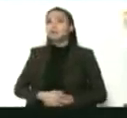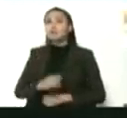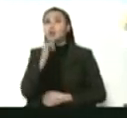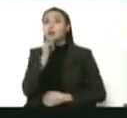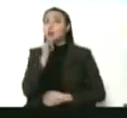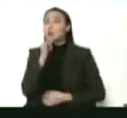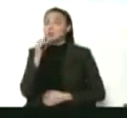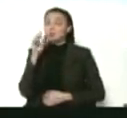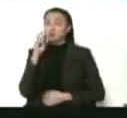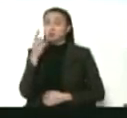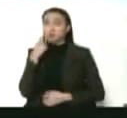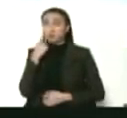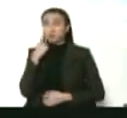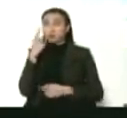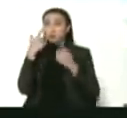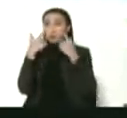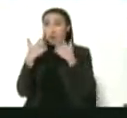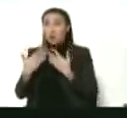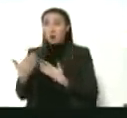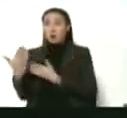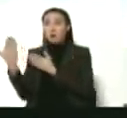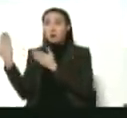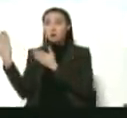informe. Vamos a ver el informe.